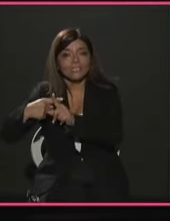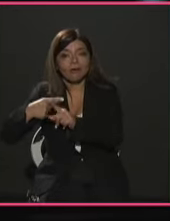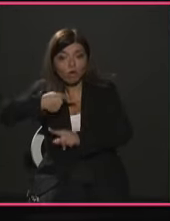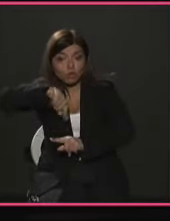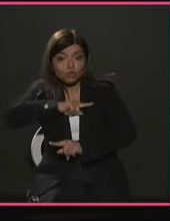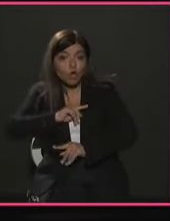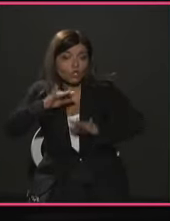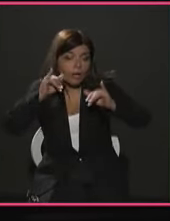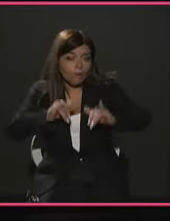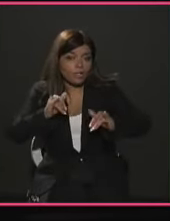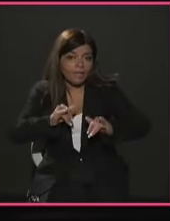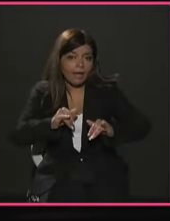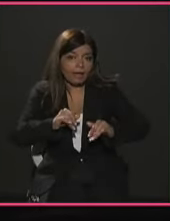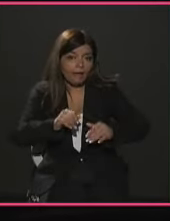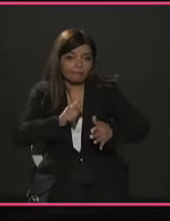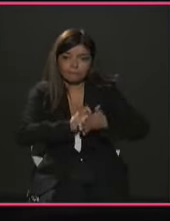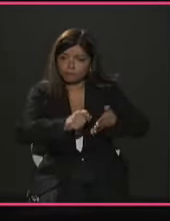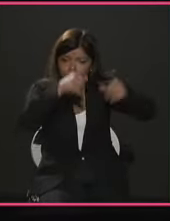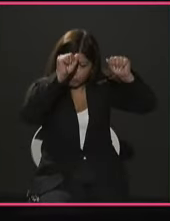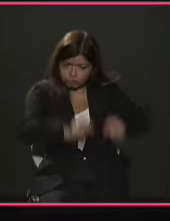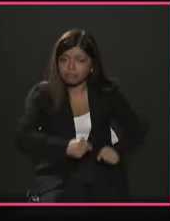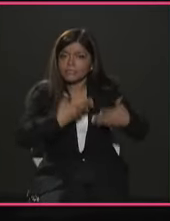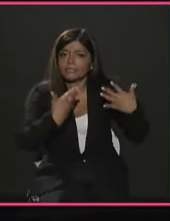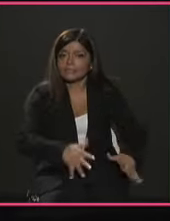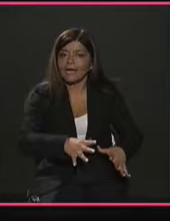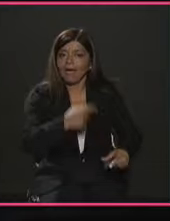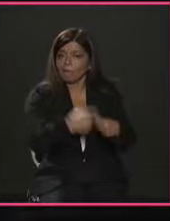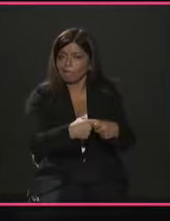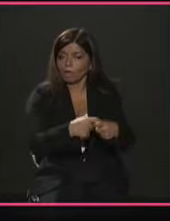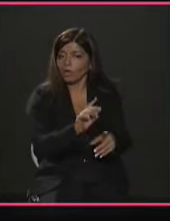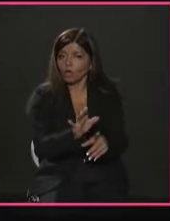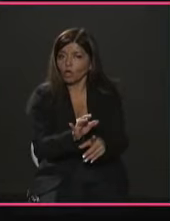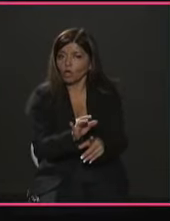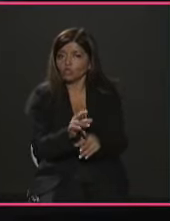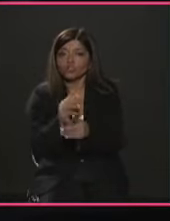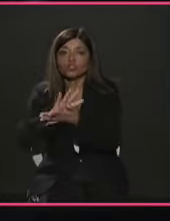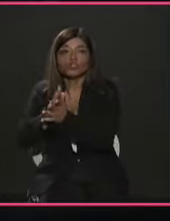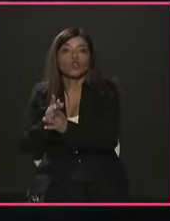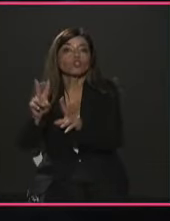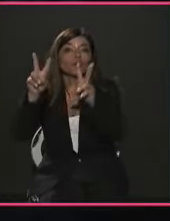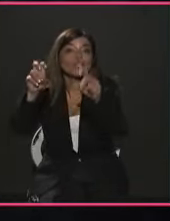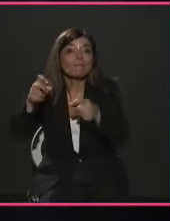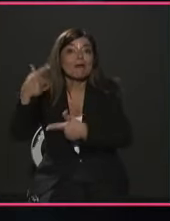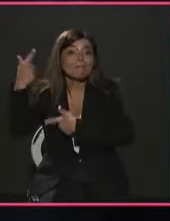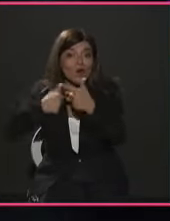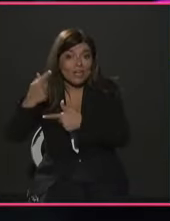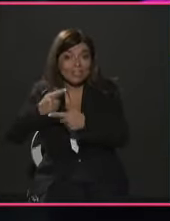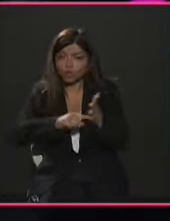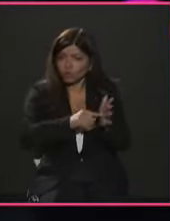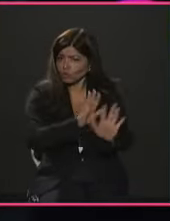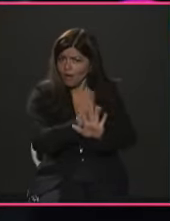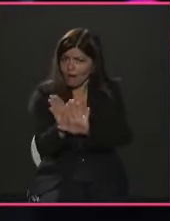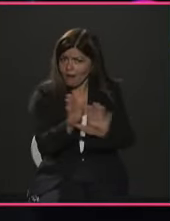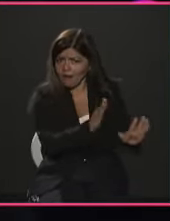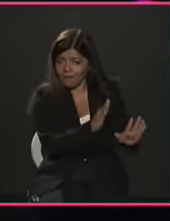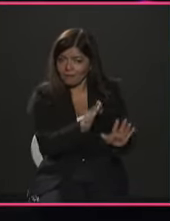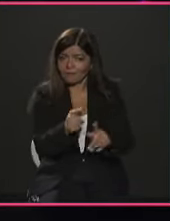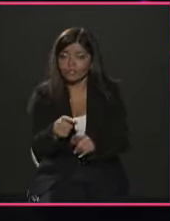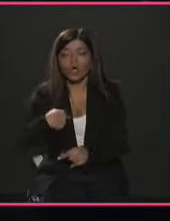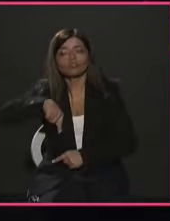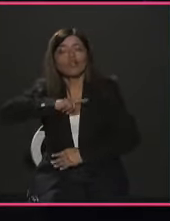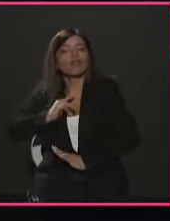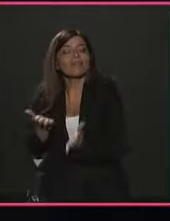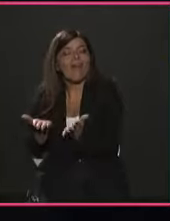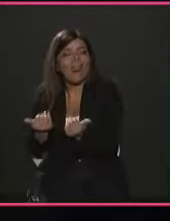acá con todo esto escrito en piedra Porque todos estos temas no son tecnológicos son políticos y nosotros tenemos la